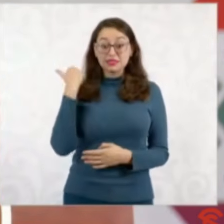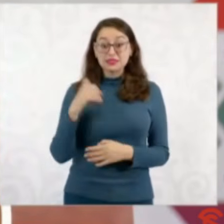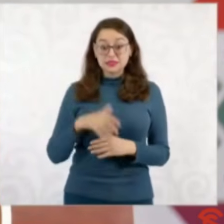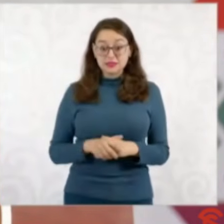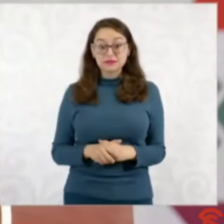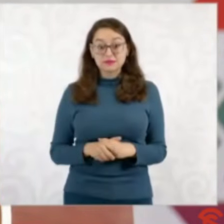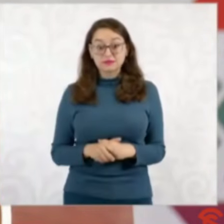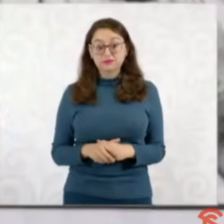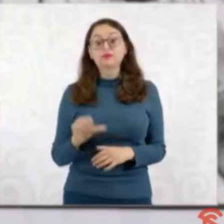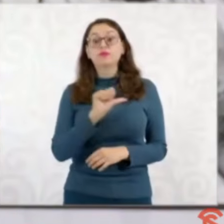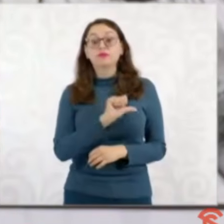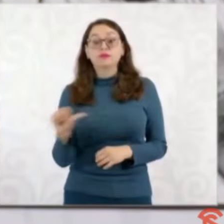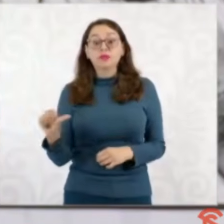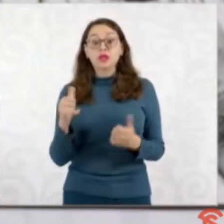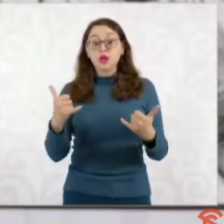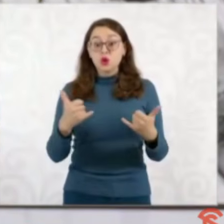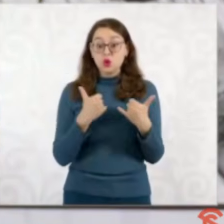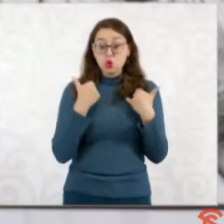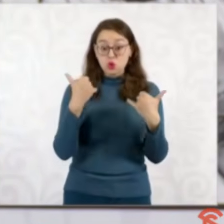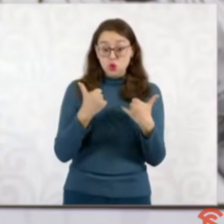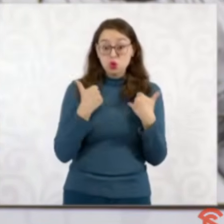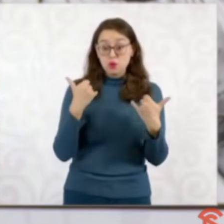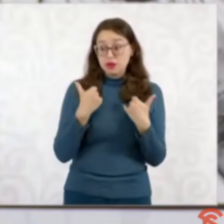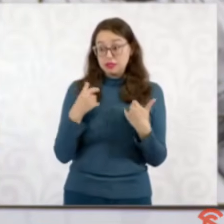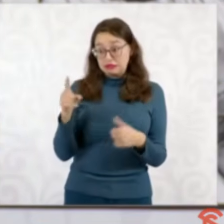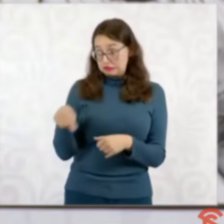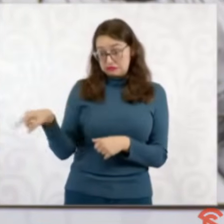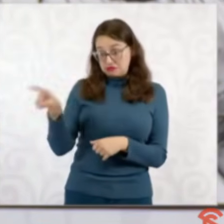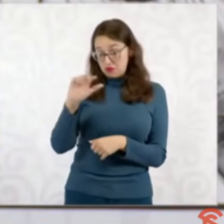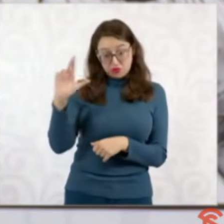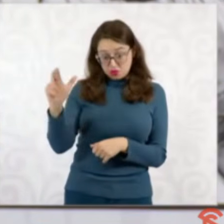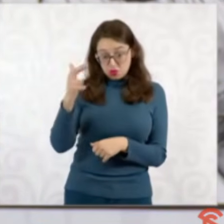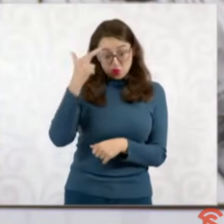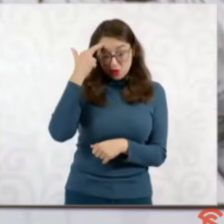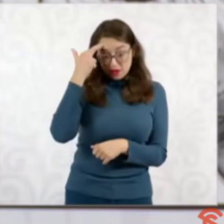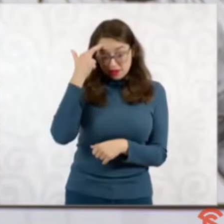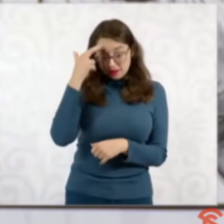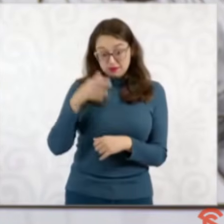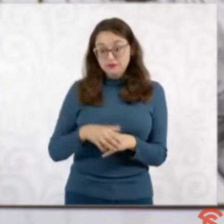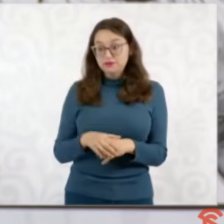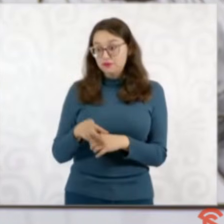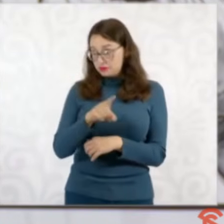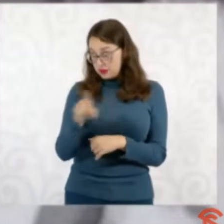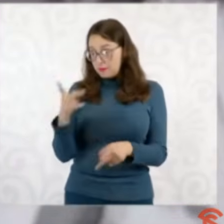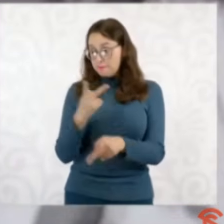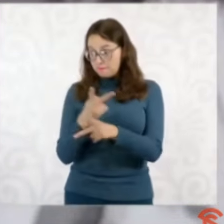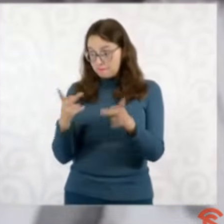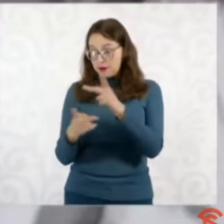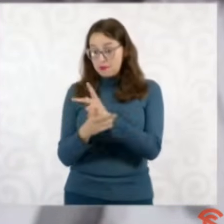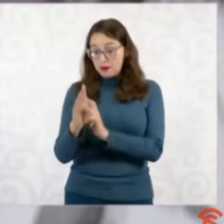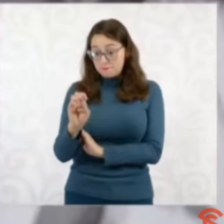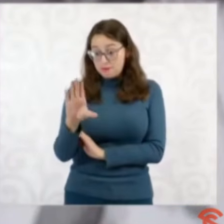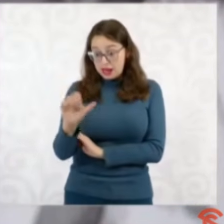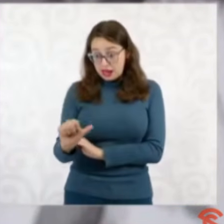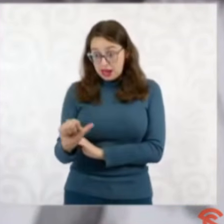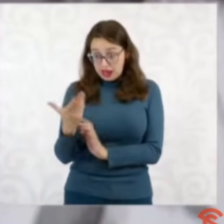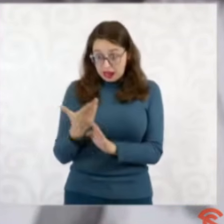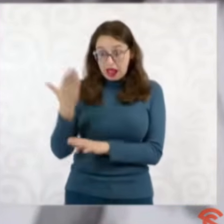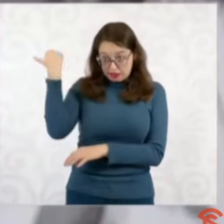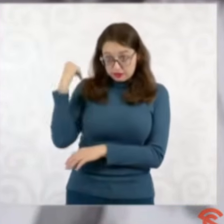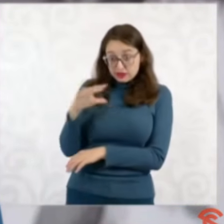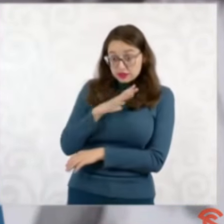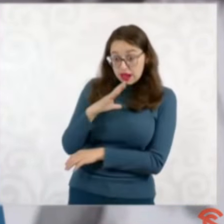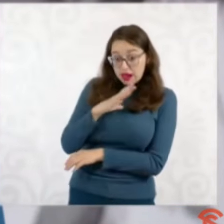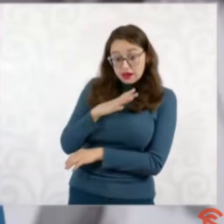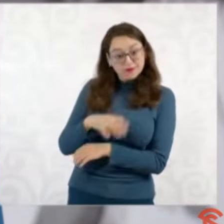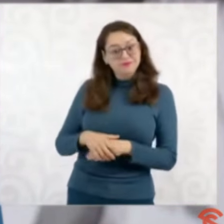Para los jóvenes que hoy nos escuchan, que tienen una beca si van en preparatoria pública, esa beca no existía antes